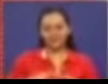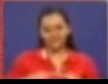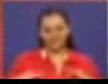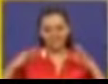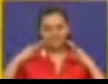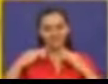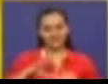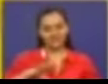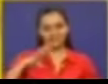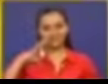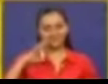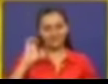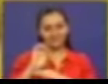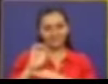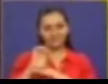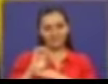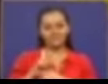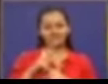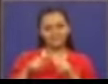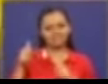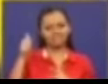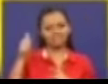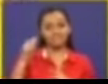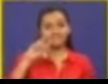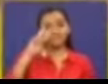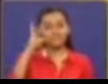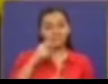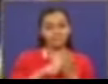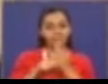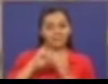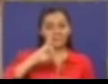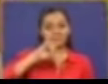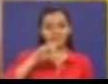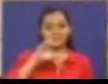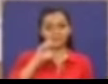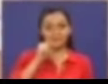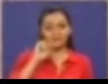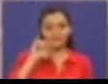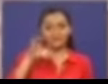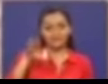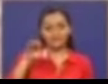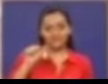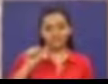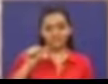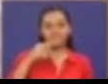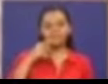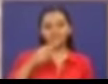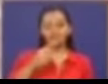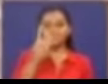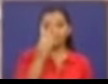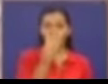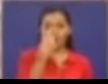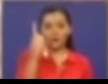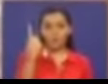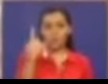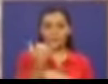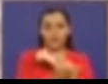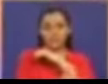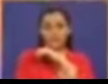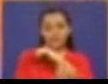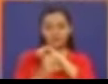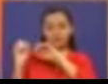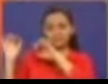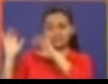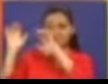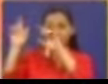Y hasta ahora nos va muy bien. Aquí creo que está nuestra viceministra, Jessica. Miren, entre 41 países, este